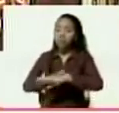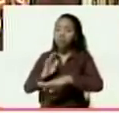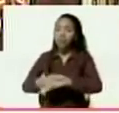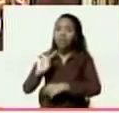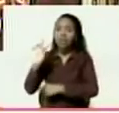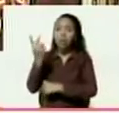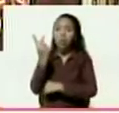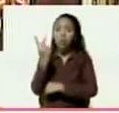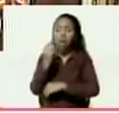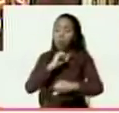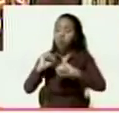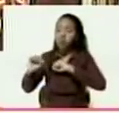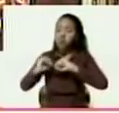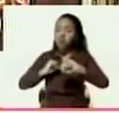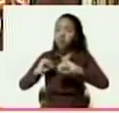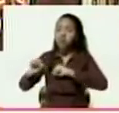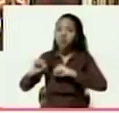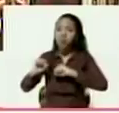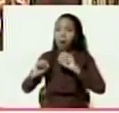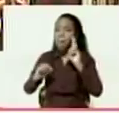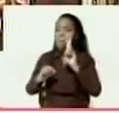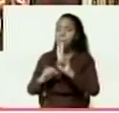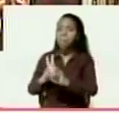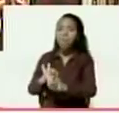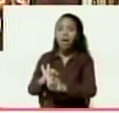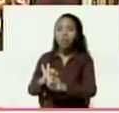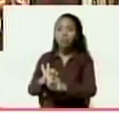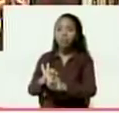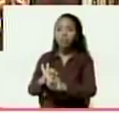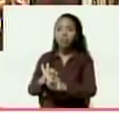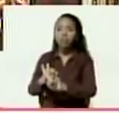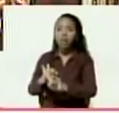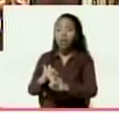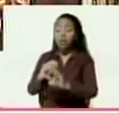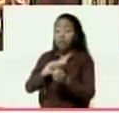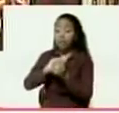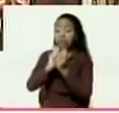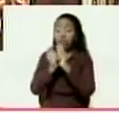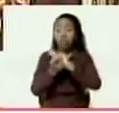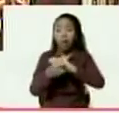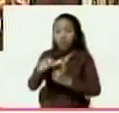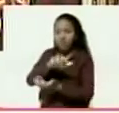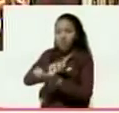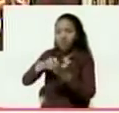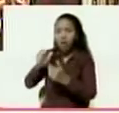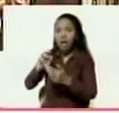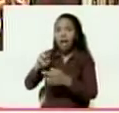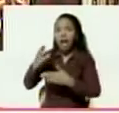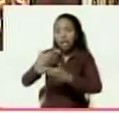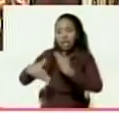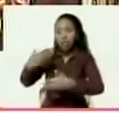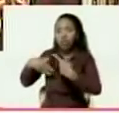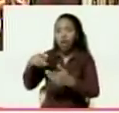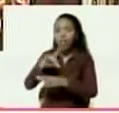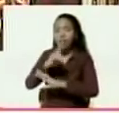sendas movilizaciones para ver. Sí, bueno, convertimos en un caos las relaciones diplomáticas y